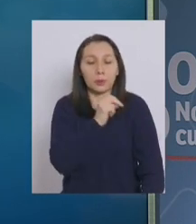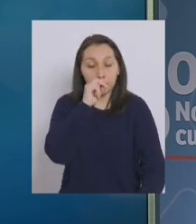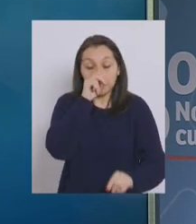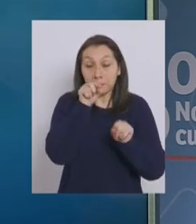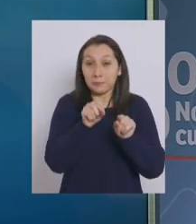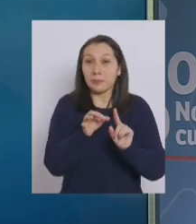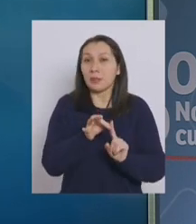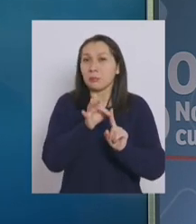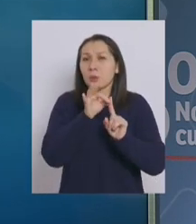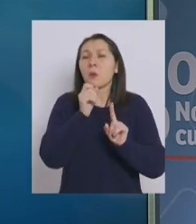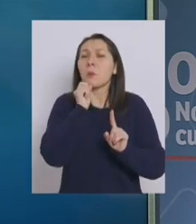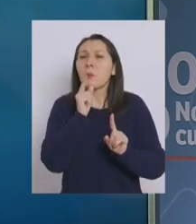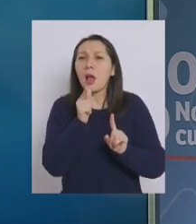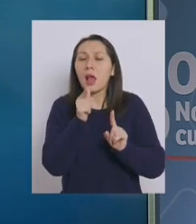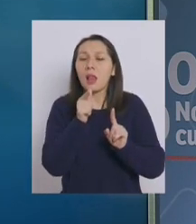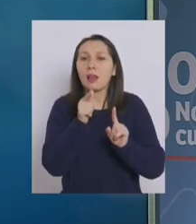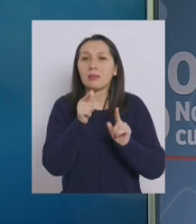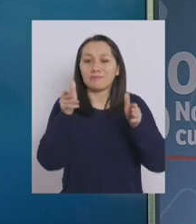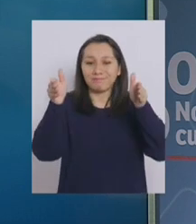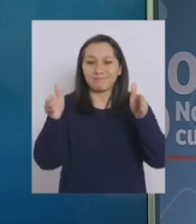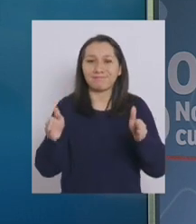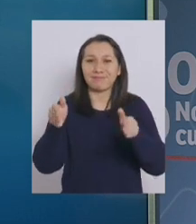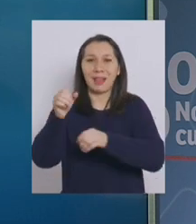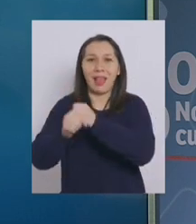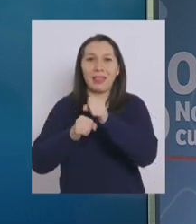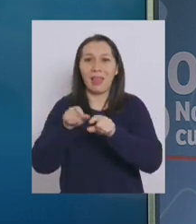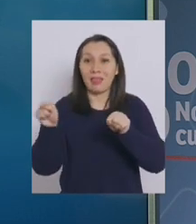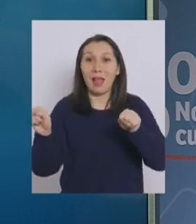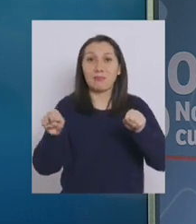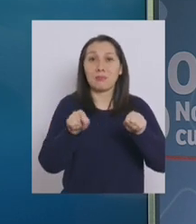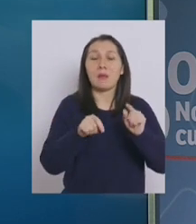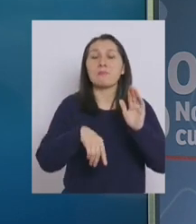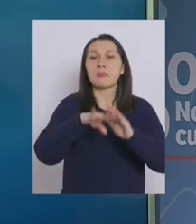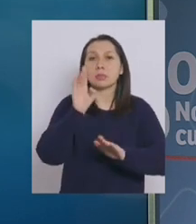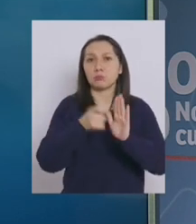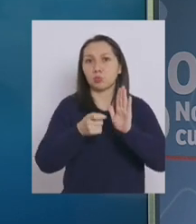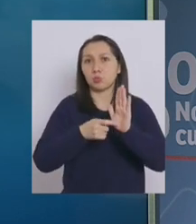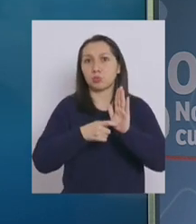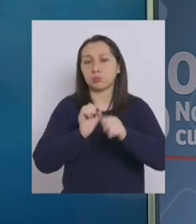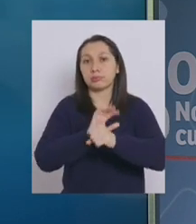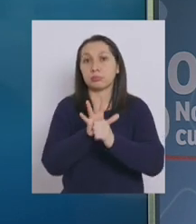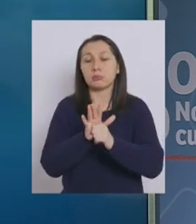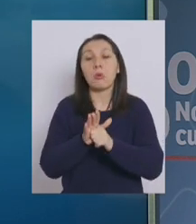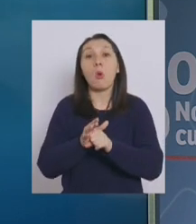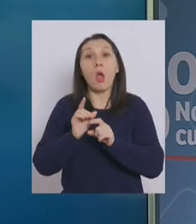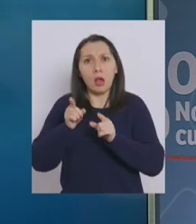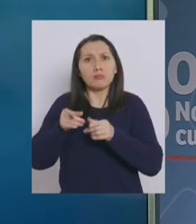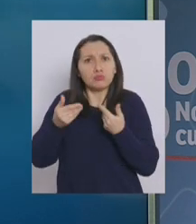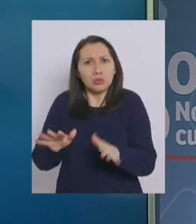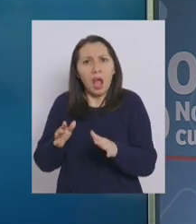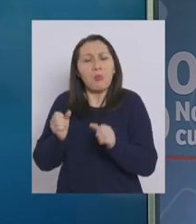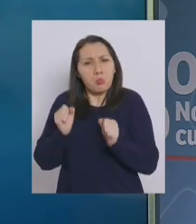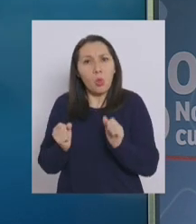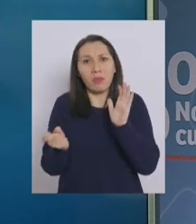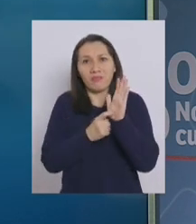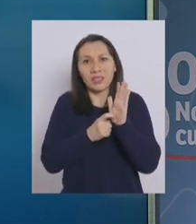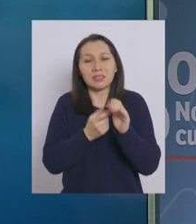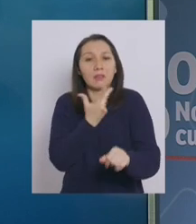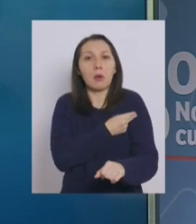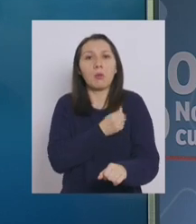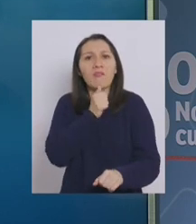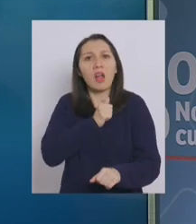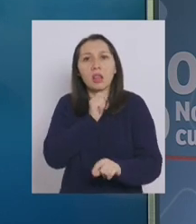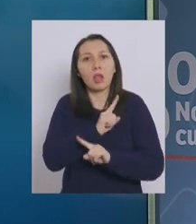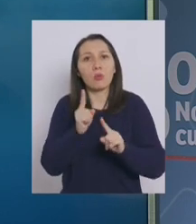concentrando principalmente en este grupo etario, donde se pudiendo haberse vacunado no lo han hecho. No vemos